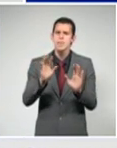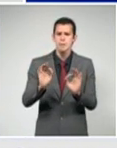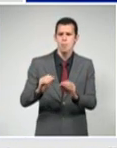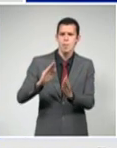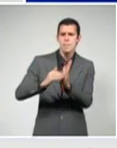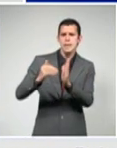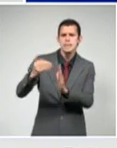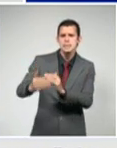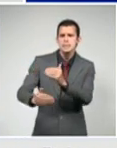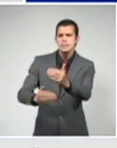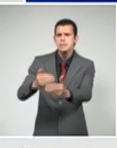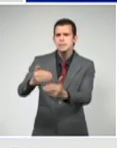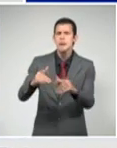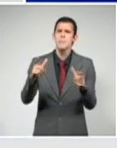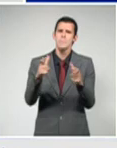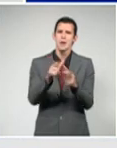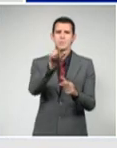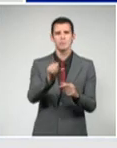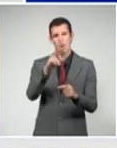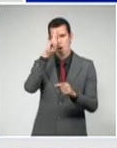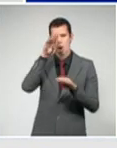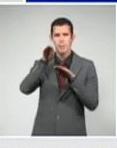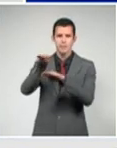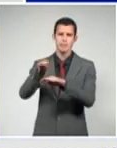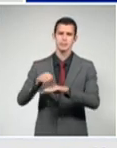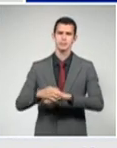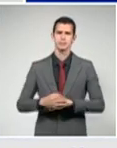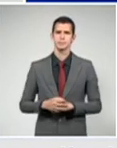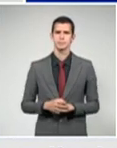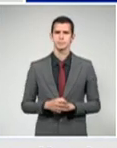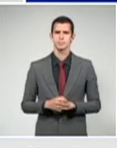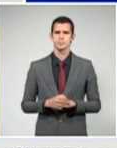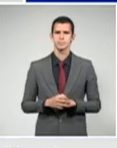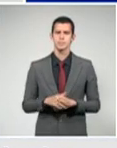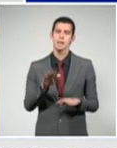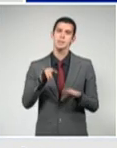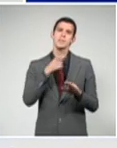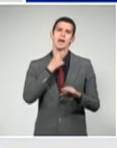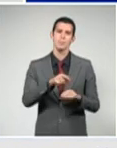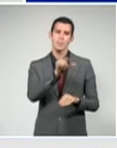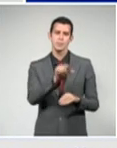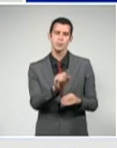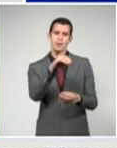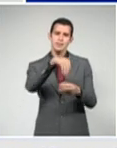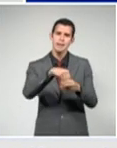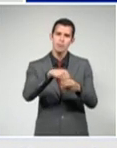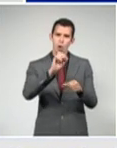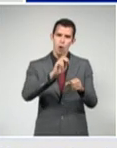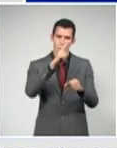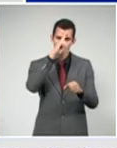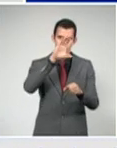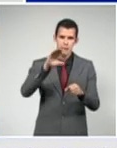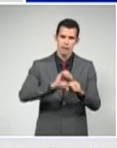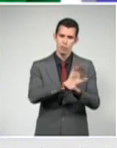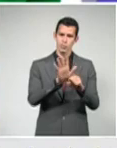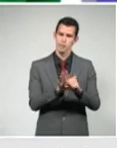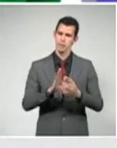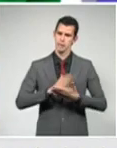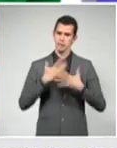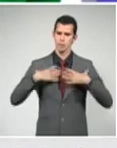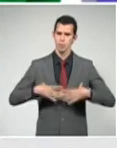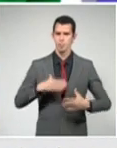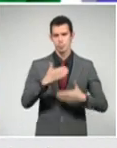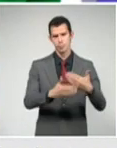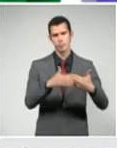Esto estará en correspondencia con el número de casos recuperados que tengamos diariamente. Hasta aquí, Pepe, la situación